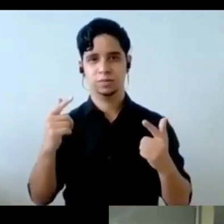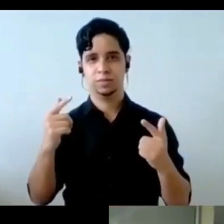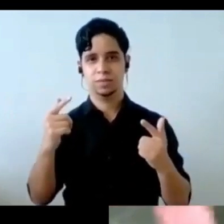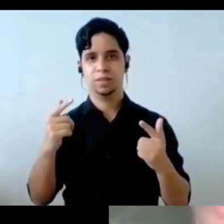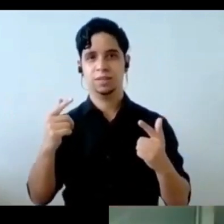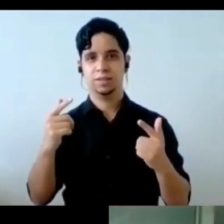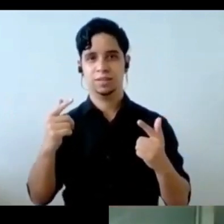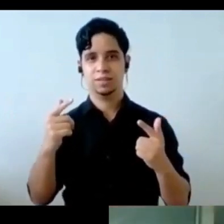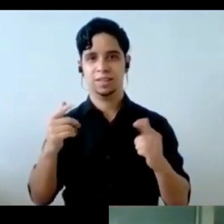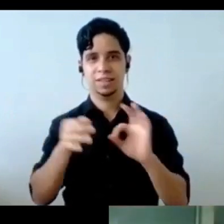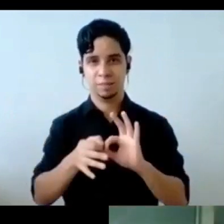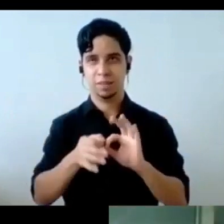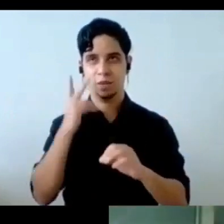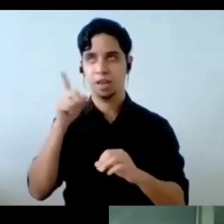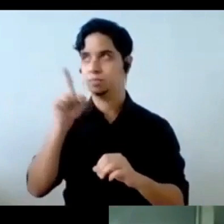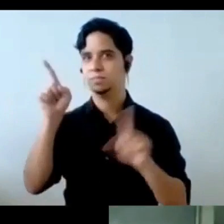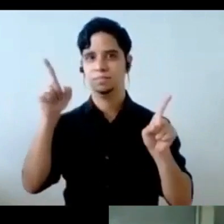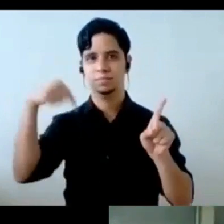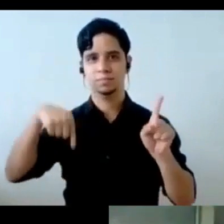intérprete, no sé por dónde lo están viendo